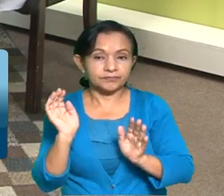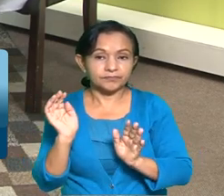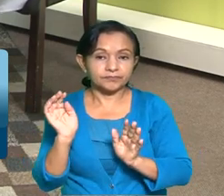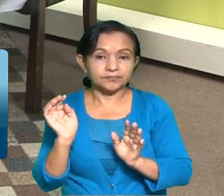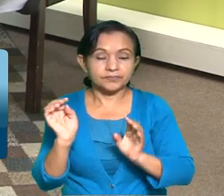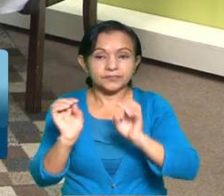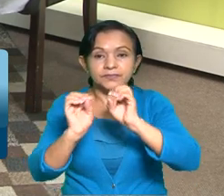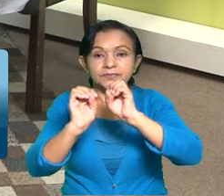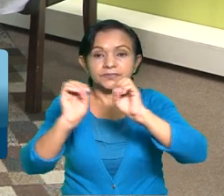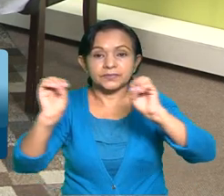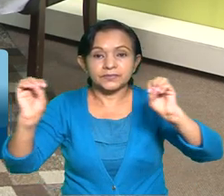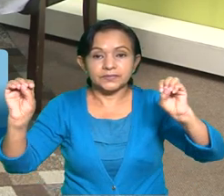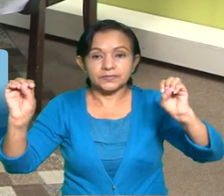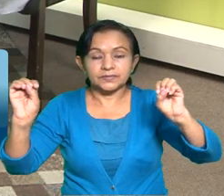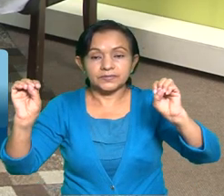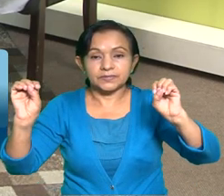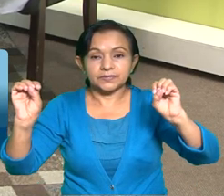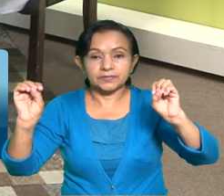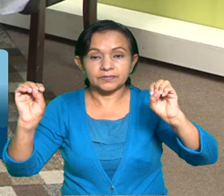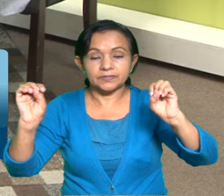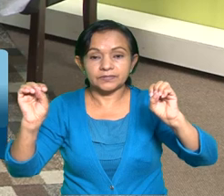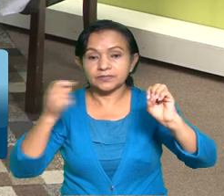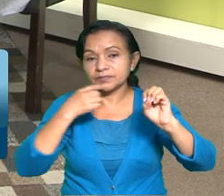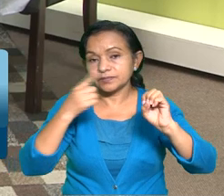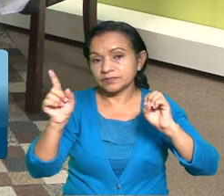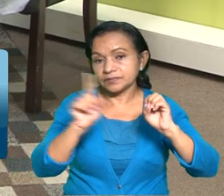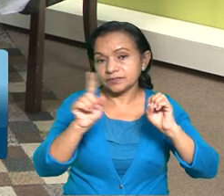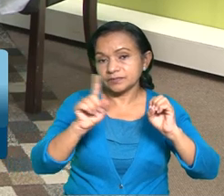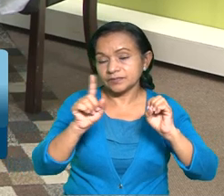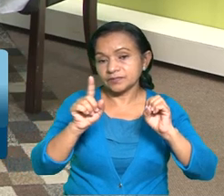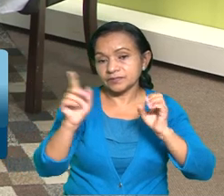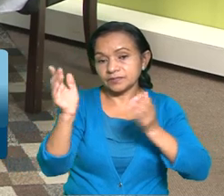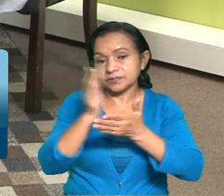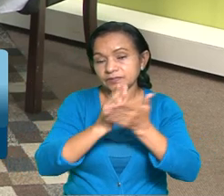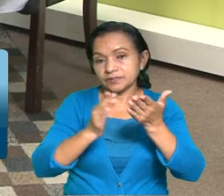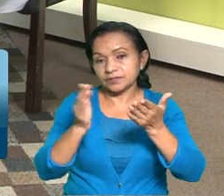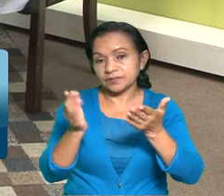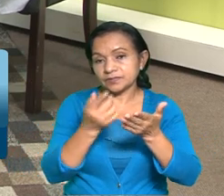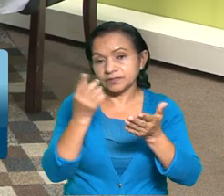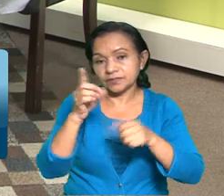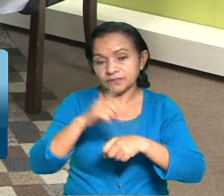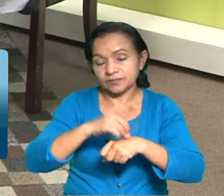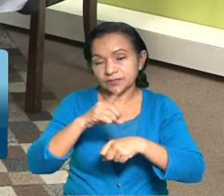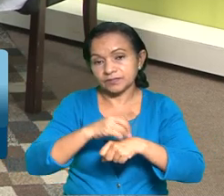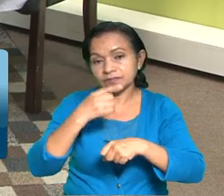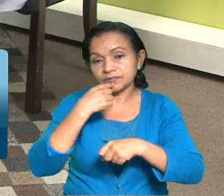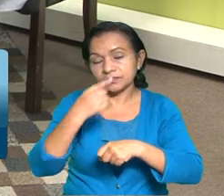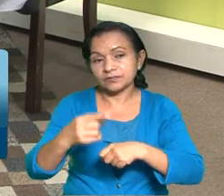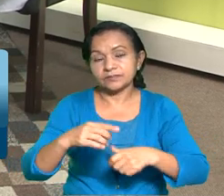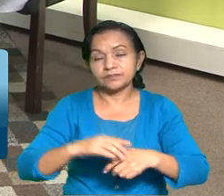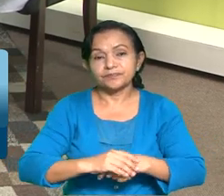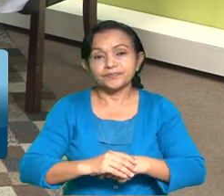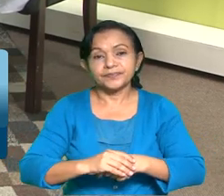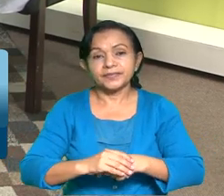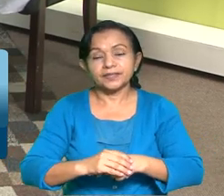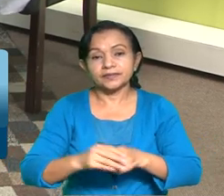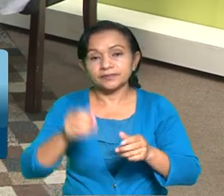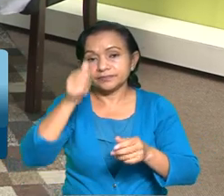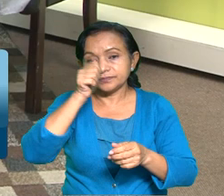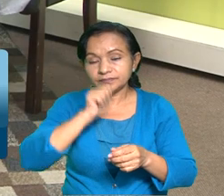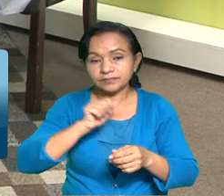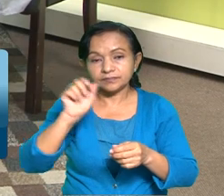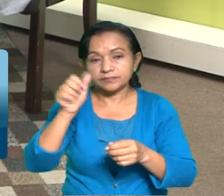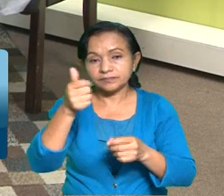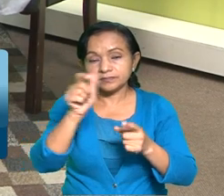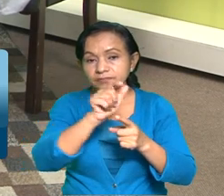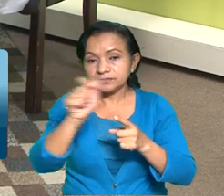hay ninguna justificación para darle algún tipo de fórmula, excepto que el médico lo diga. ¿Qué hay del agua después de los 6 meses?